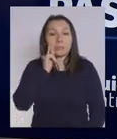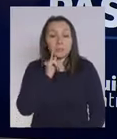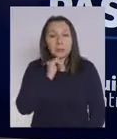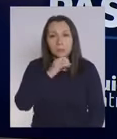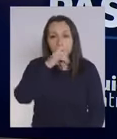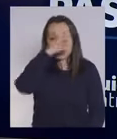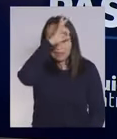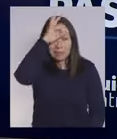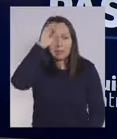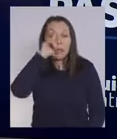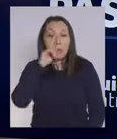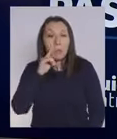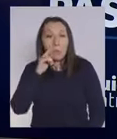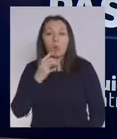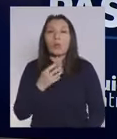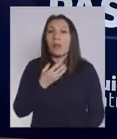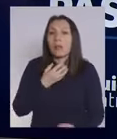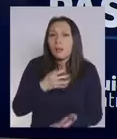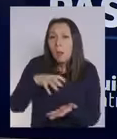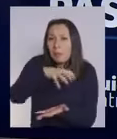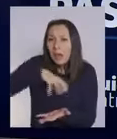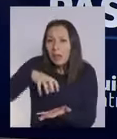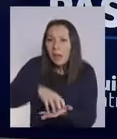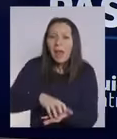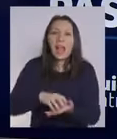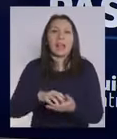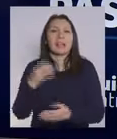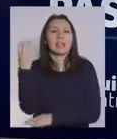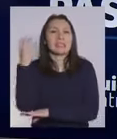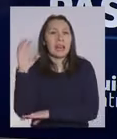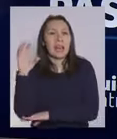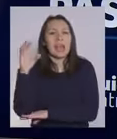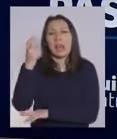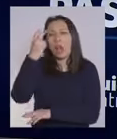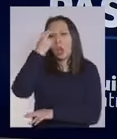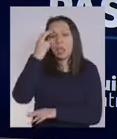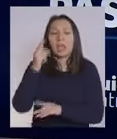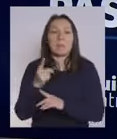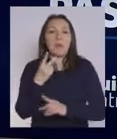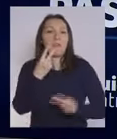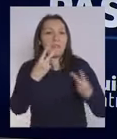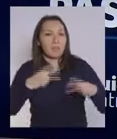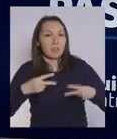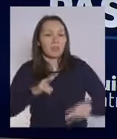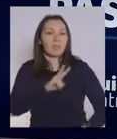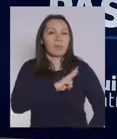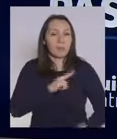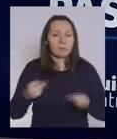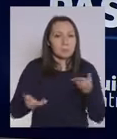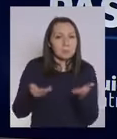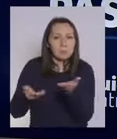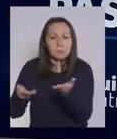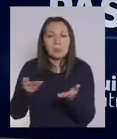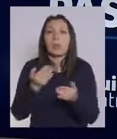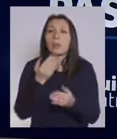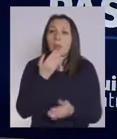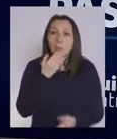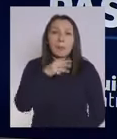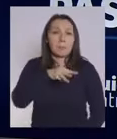con Padre Las Casas, de La Serena con Coquimbo, de Viña del Mar con Valparaíso, y eso también ocurre también en la